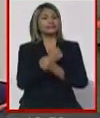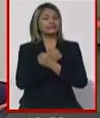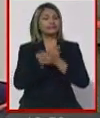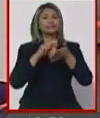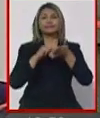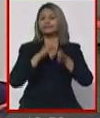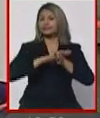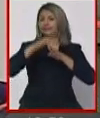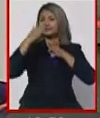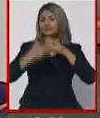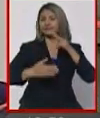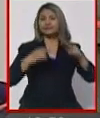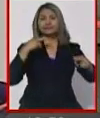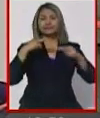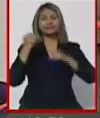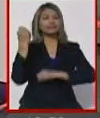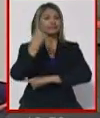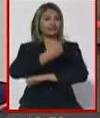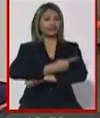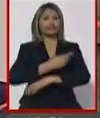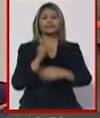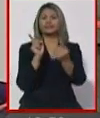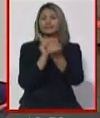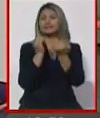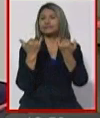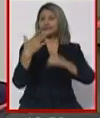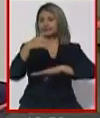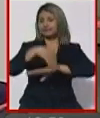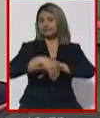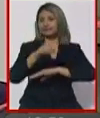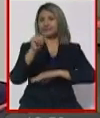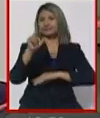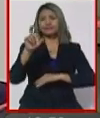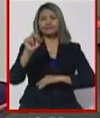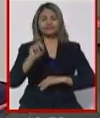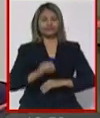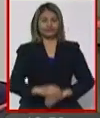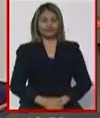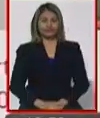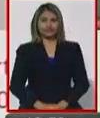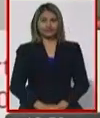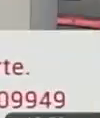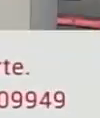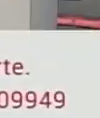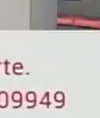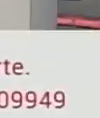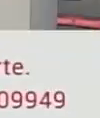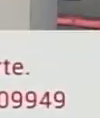amor. Pero hemos llegado al fin de Noticieros al Día. Nos reencontramos esta noche, 20 horas con 30 minutos.